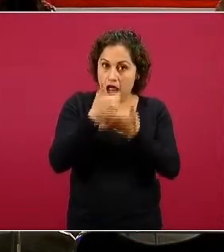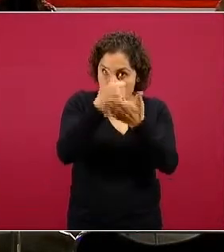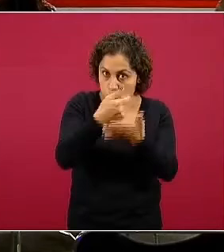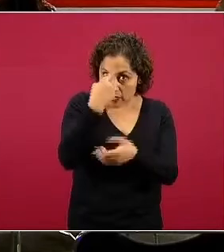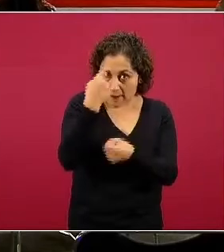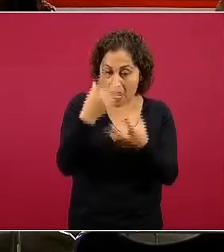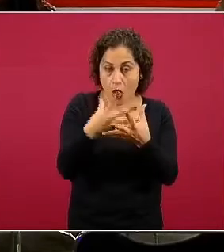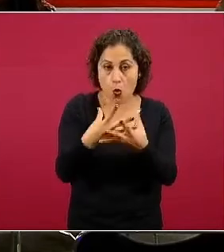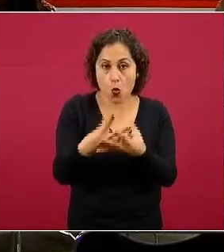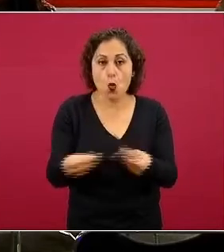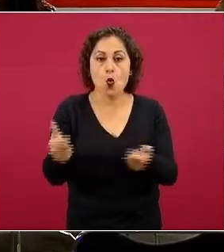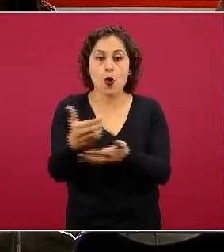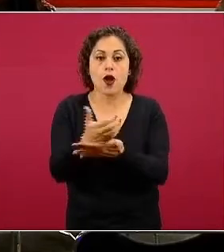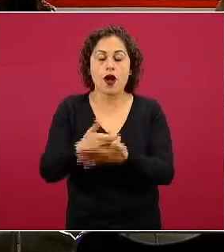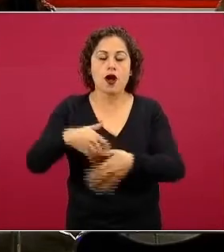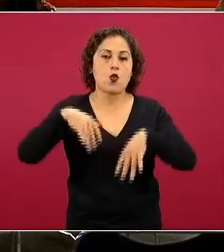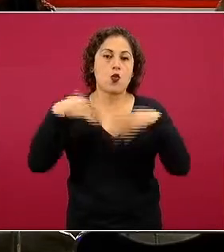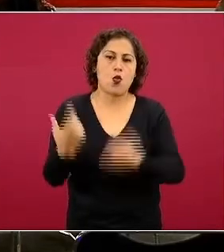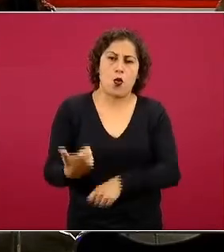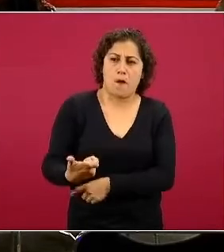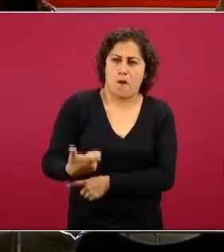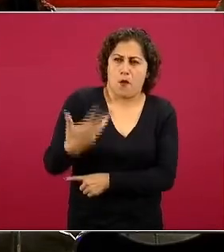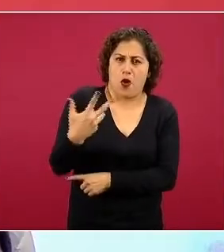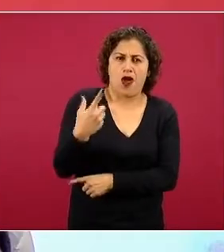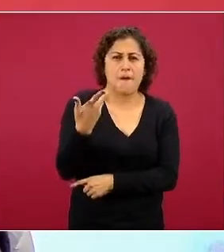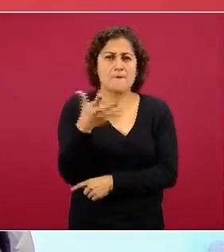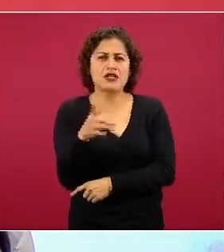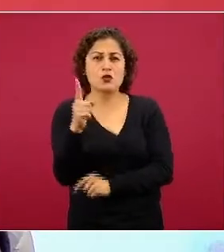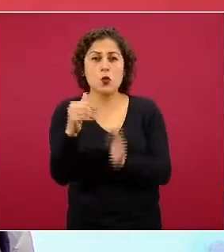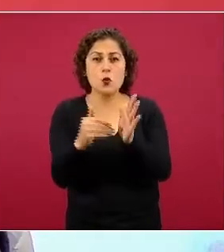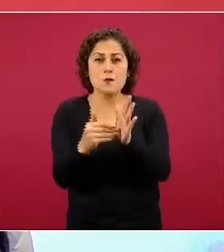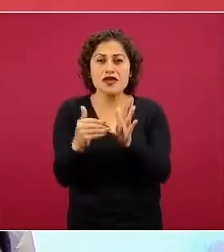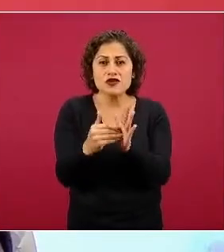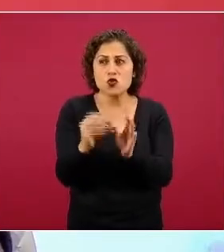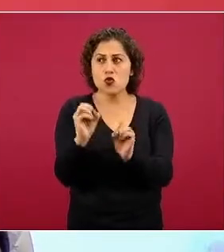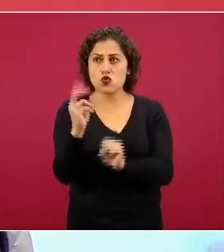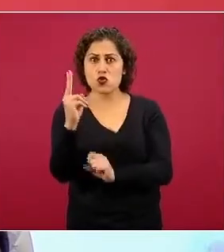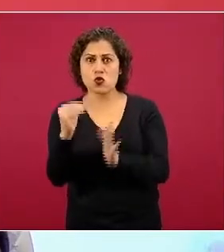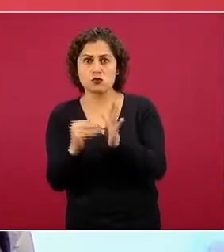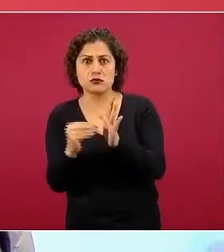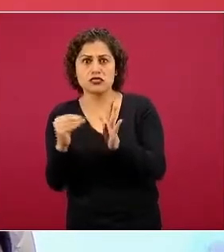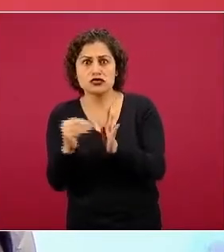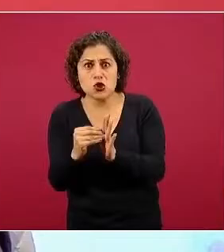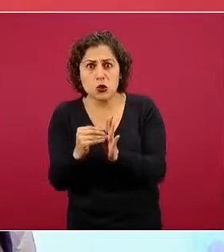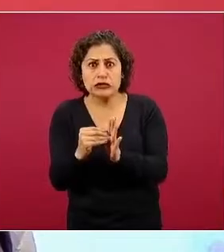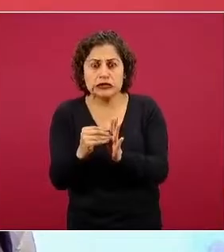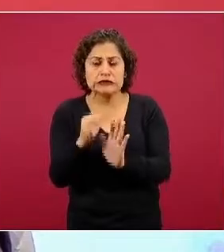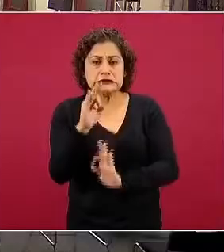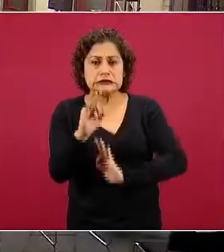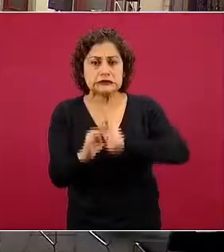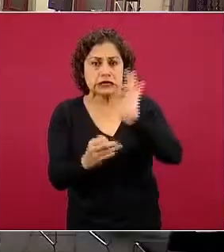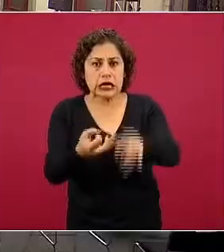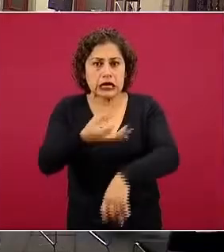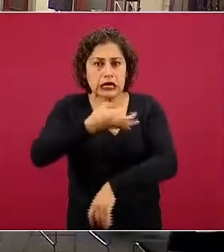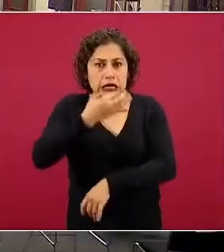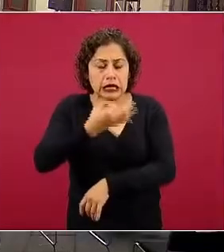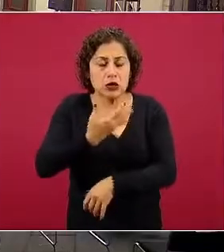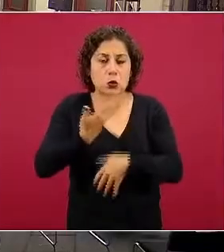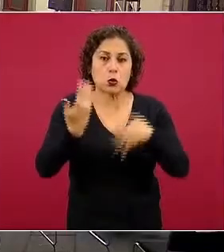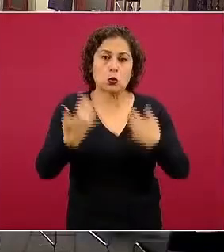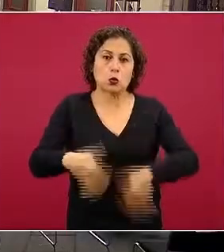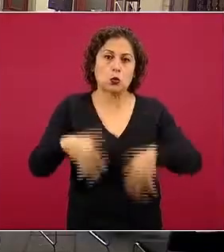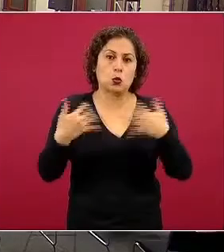prácticamente entre 1,5 y 2 millones de pesos por persona, pero ahora se han reducido